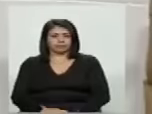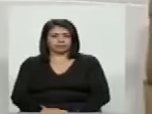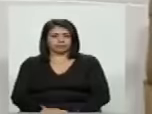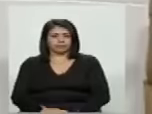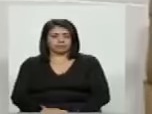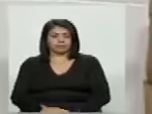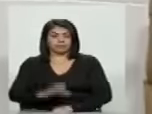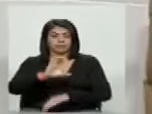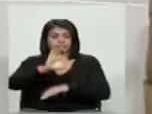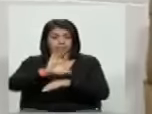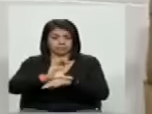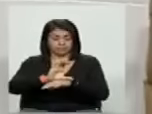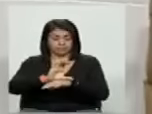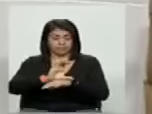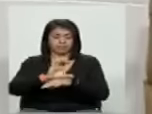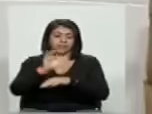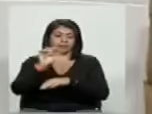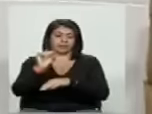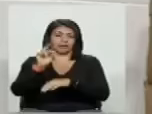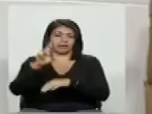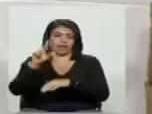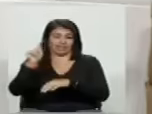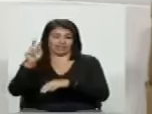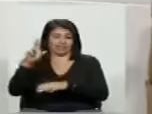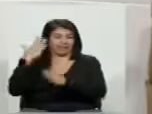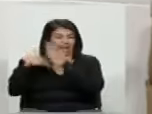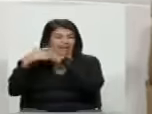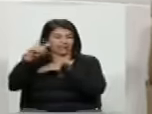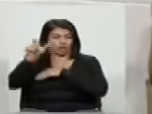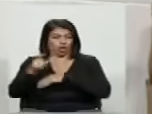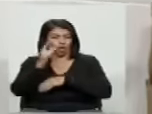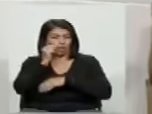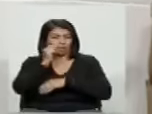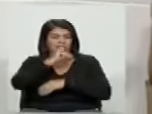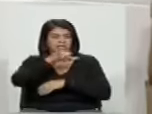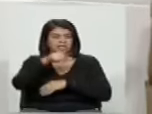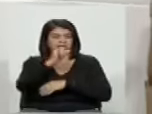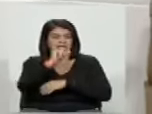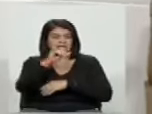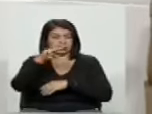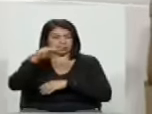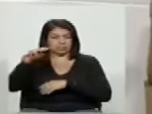Ese Centro Carter, donde estaba Jimmy Carter, decente,